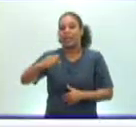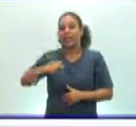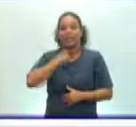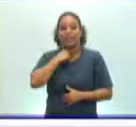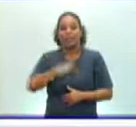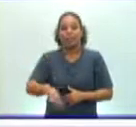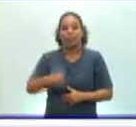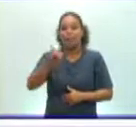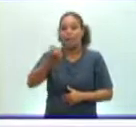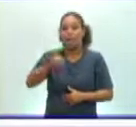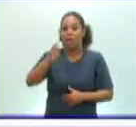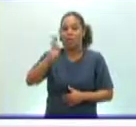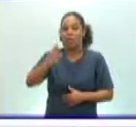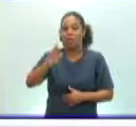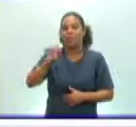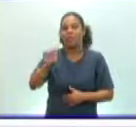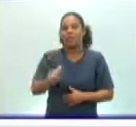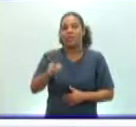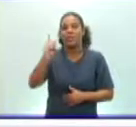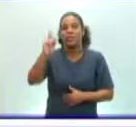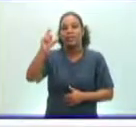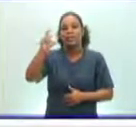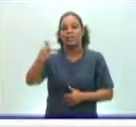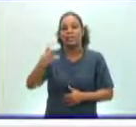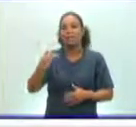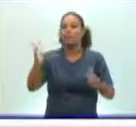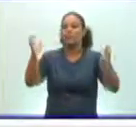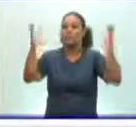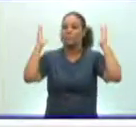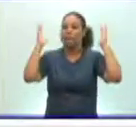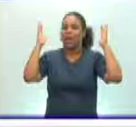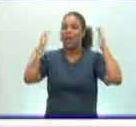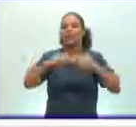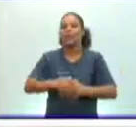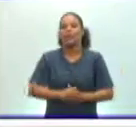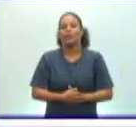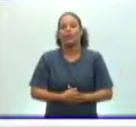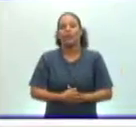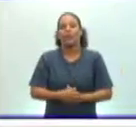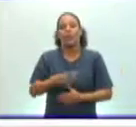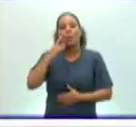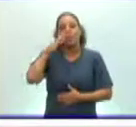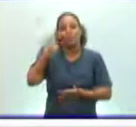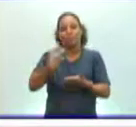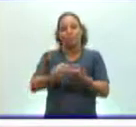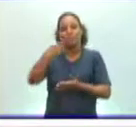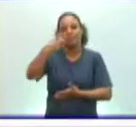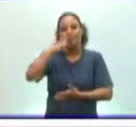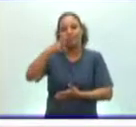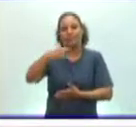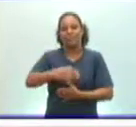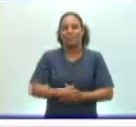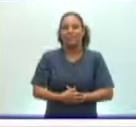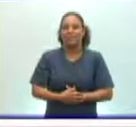son AB y DC, que son paralelos. Verifica tu respuesta.